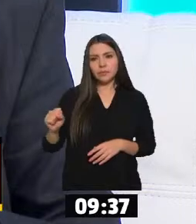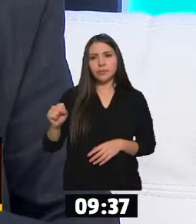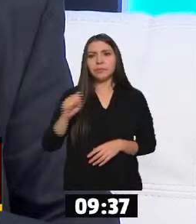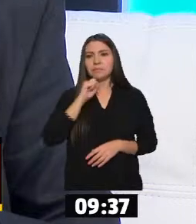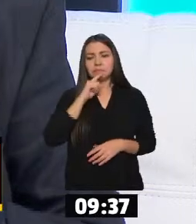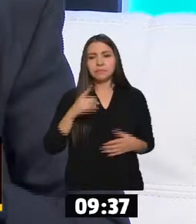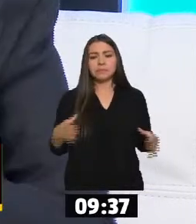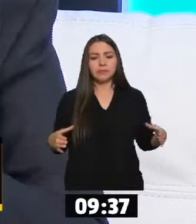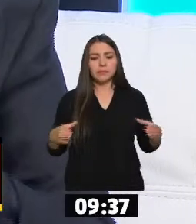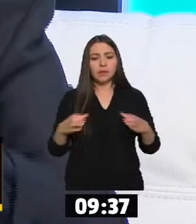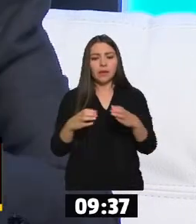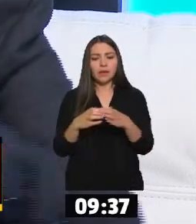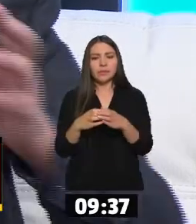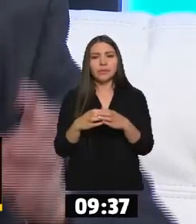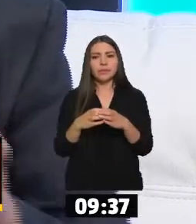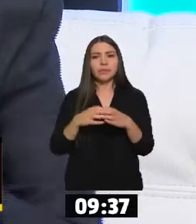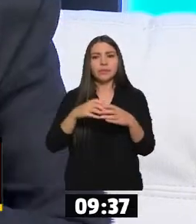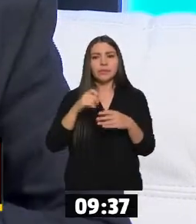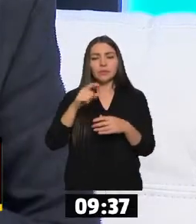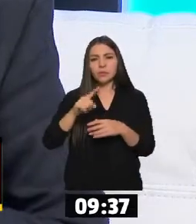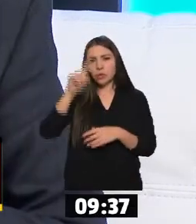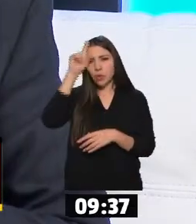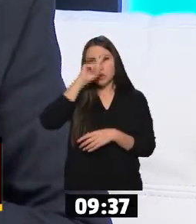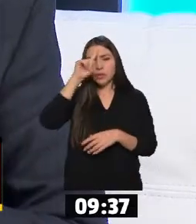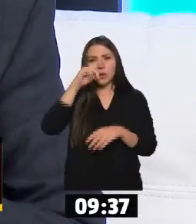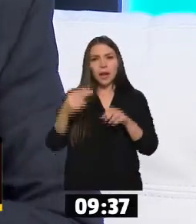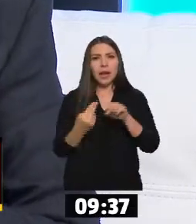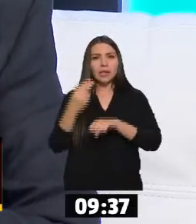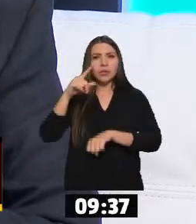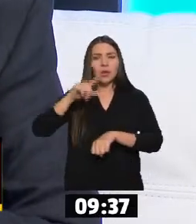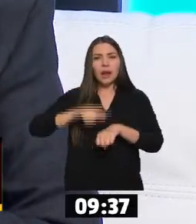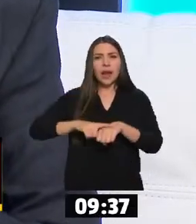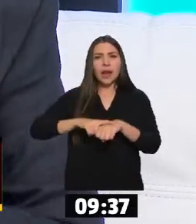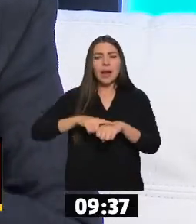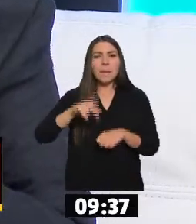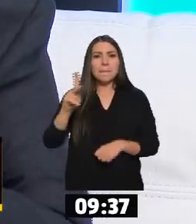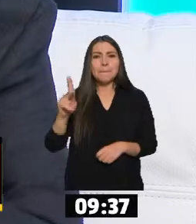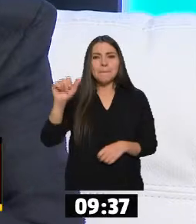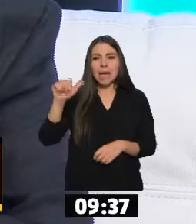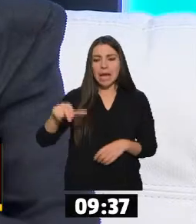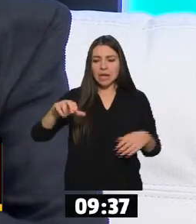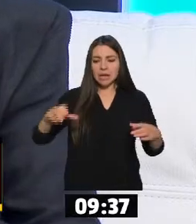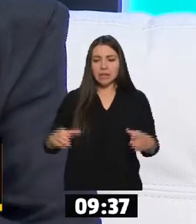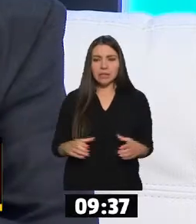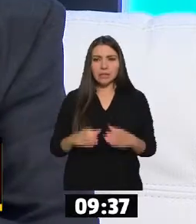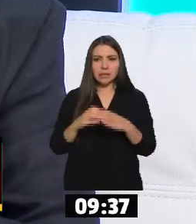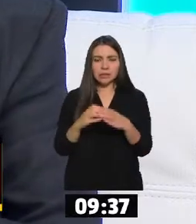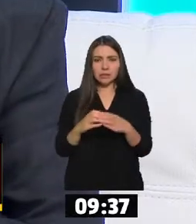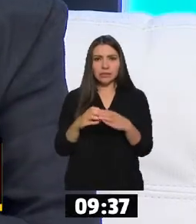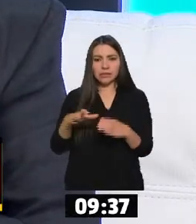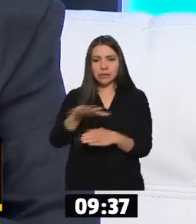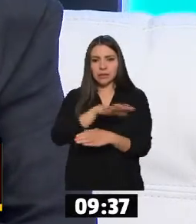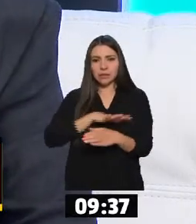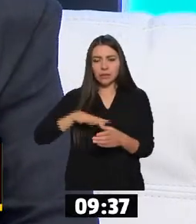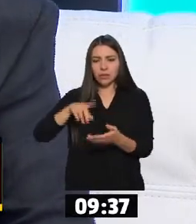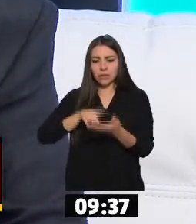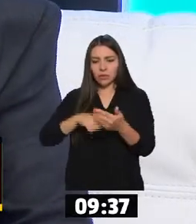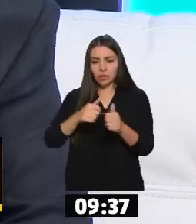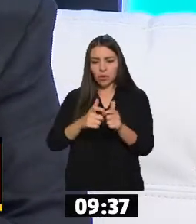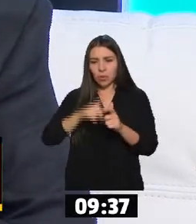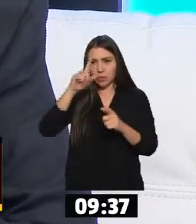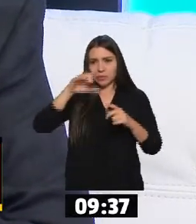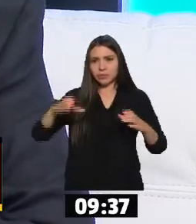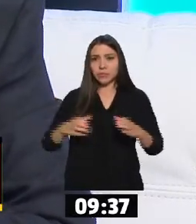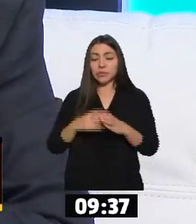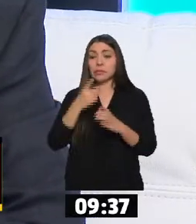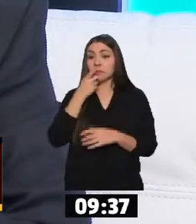Consejo Nacional Panista en una reunión Zoom, el hombre habló de que existe una narrativa y una denuncia que